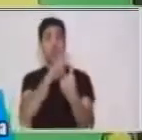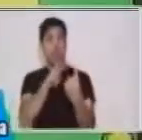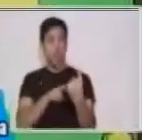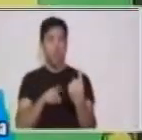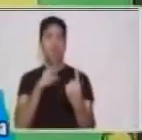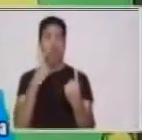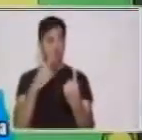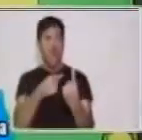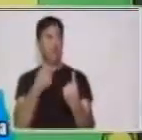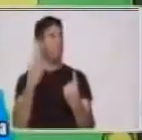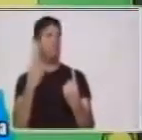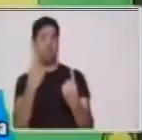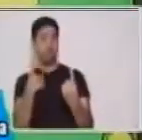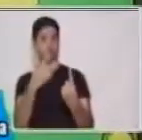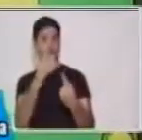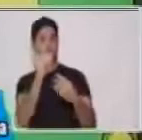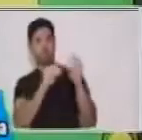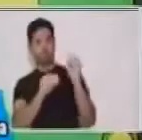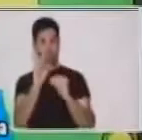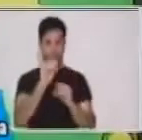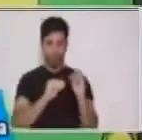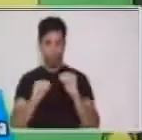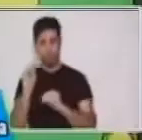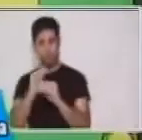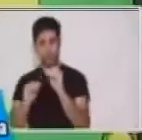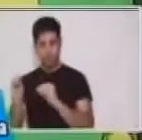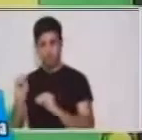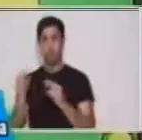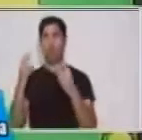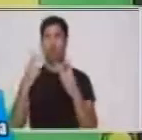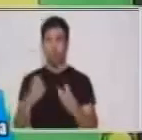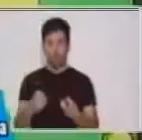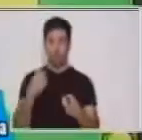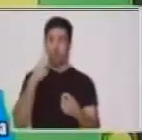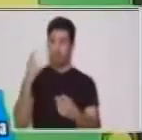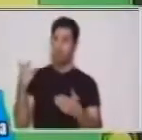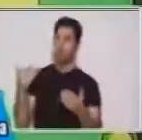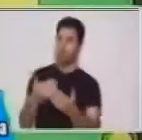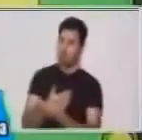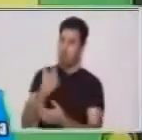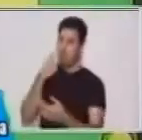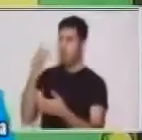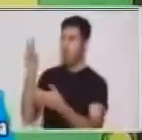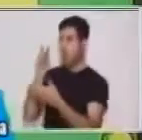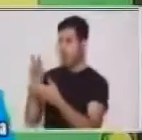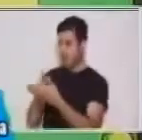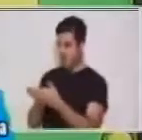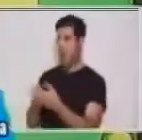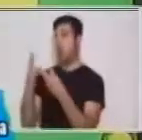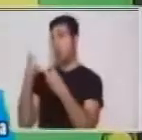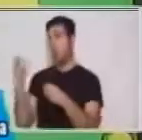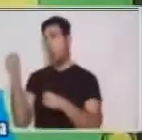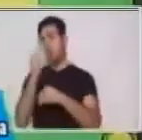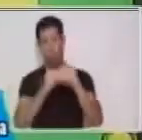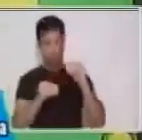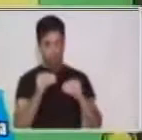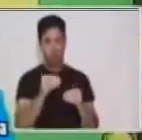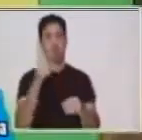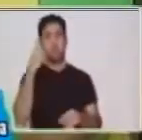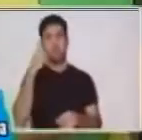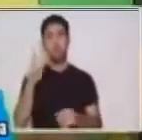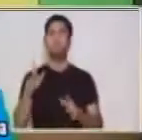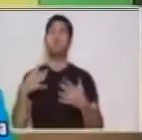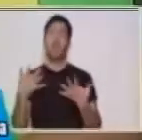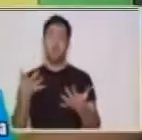y corrijo esos errores. Seguidamente vuelvo a escuchar las recomendaciones y lo vuelvo a corregir, para que al